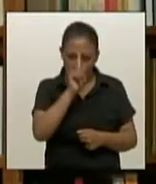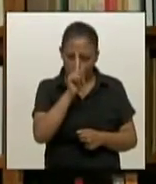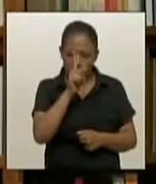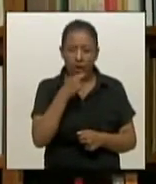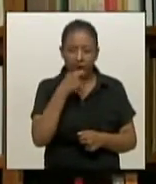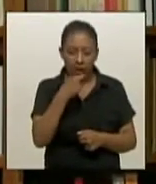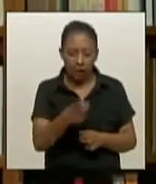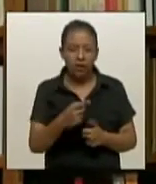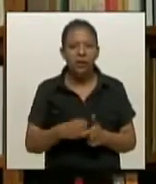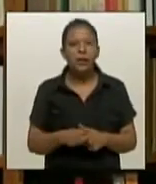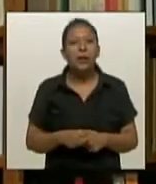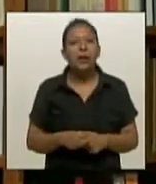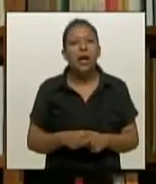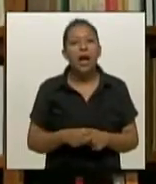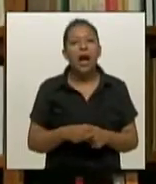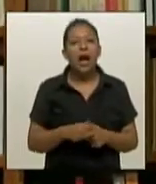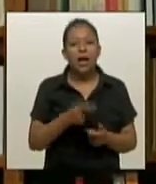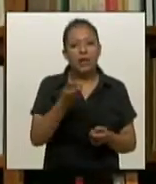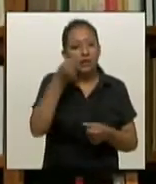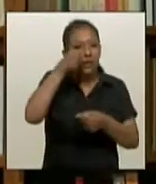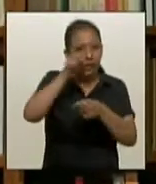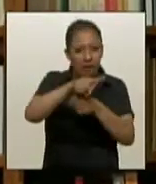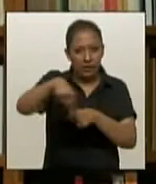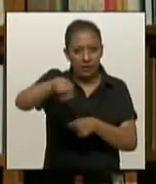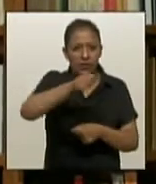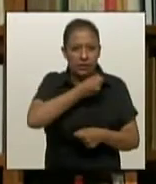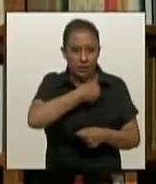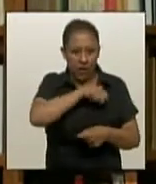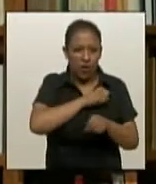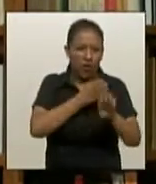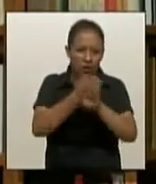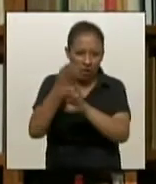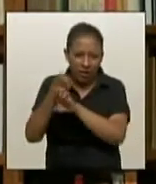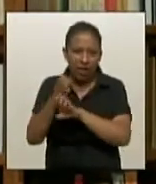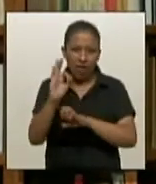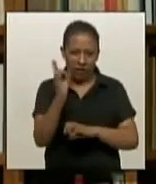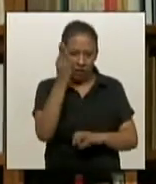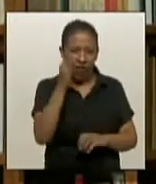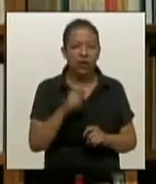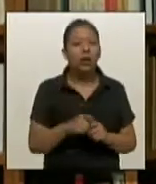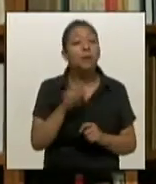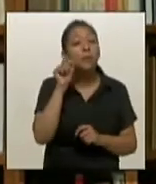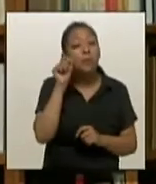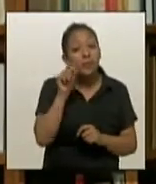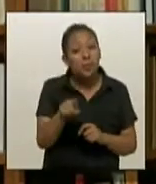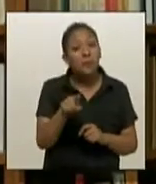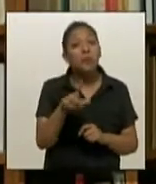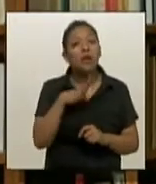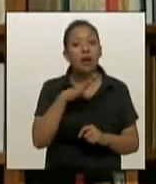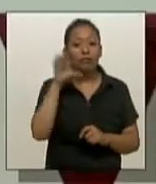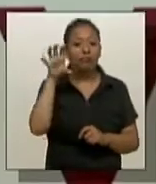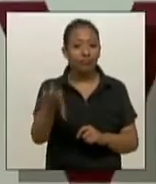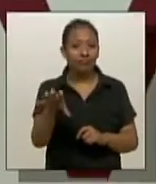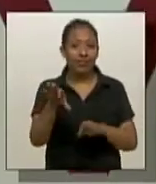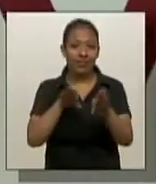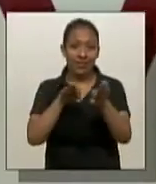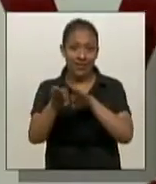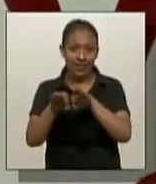girado a las secretarías de salud de los estados y federal. Pero también está el ámbito laboral.